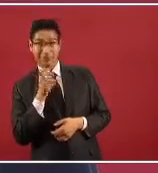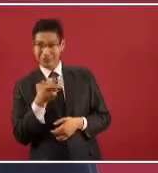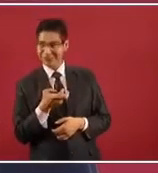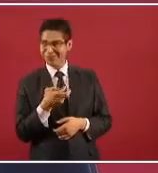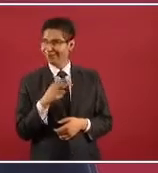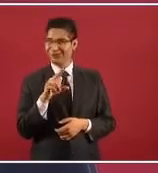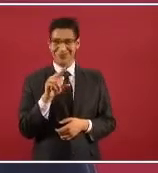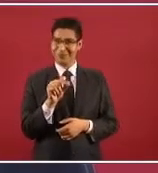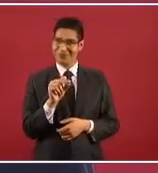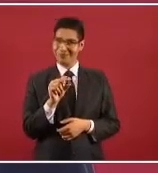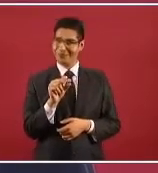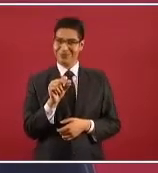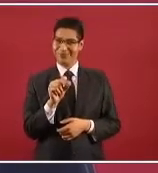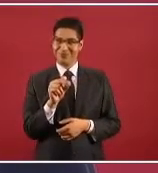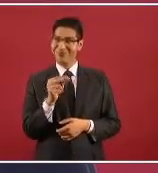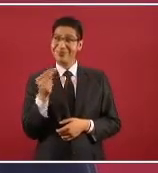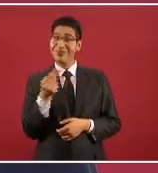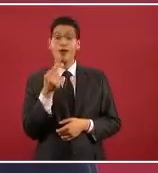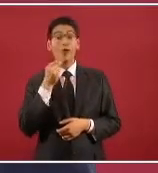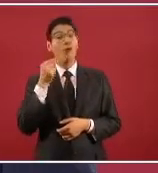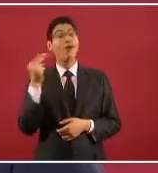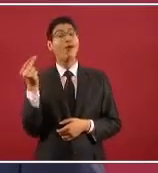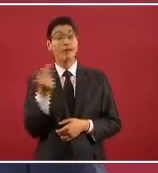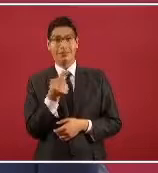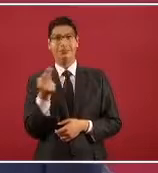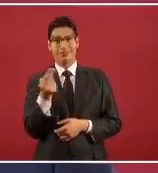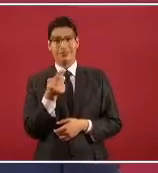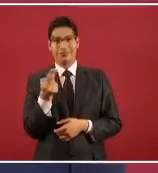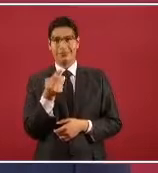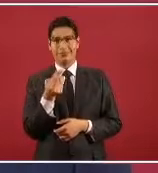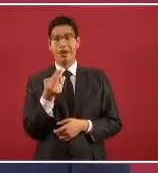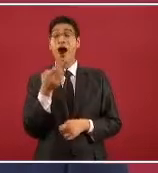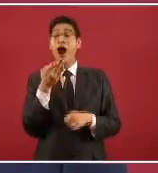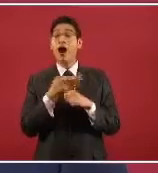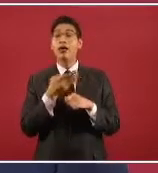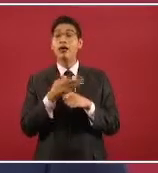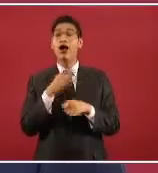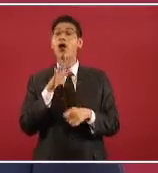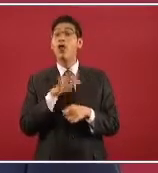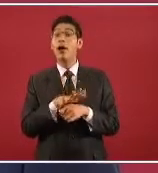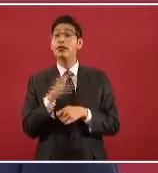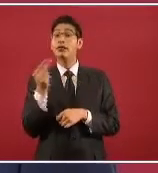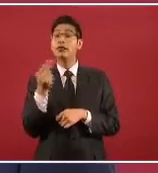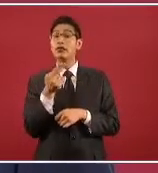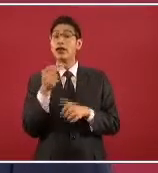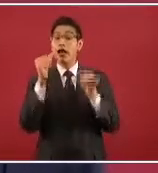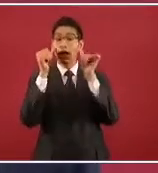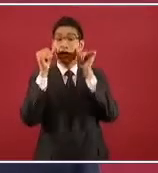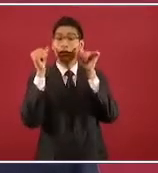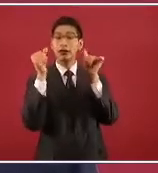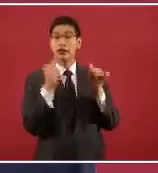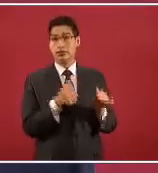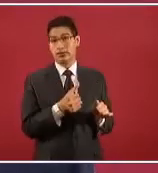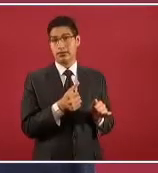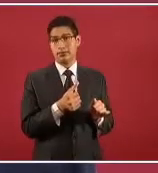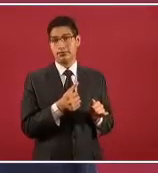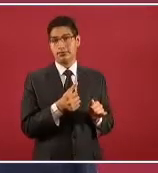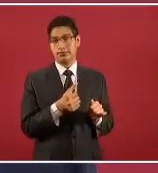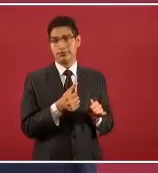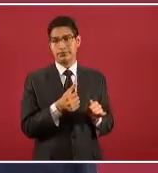en un hospital privado, que en estas circunstancias se le dé